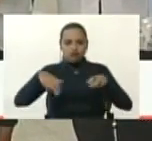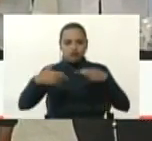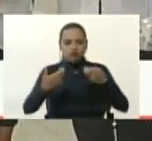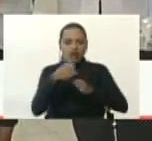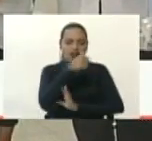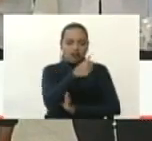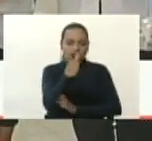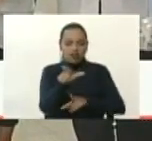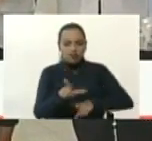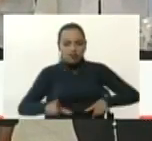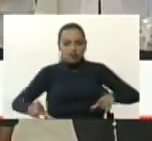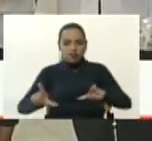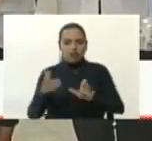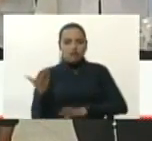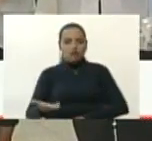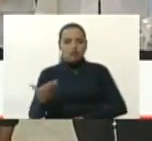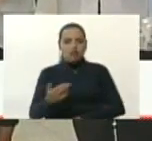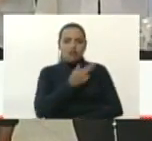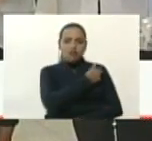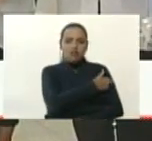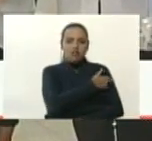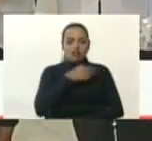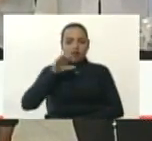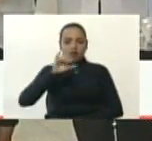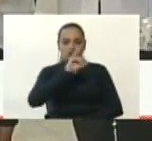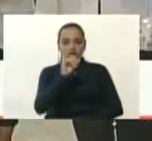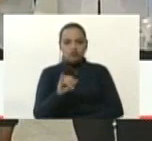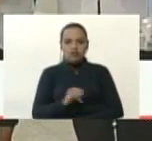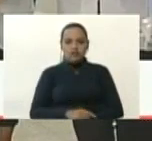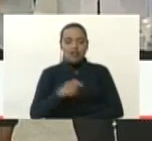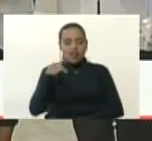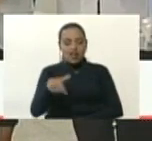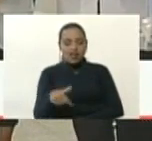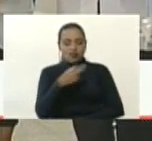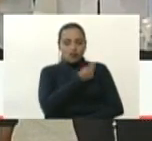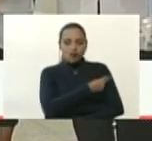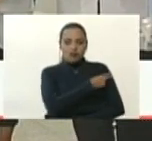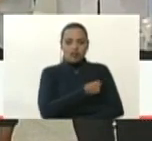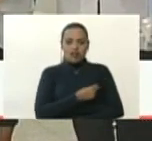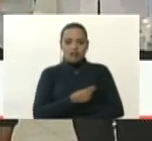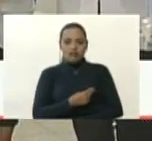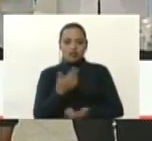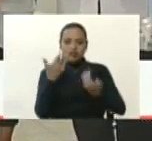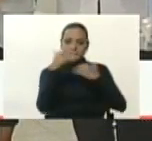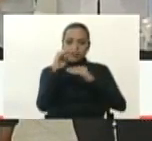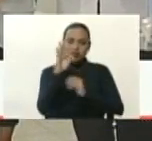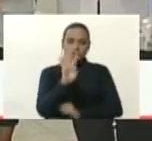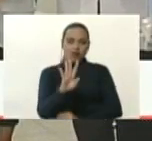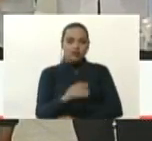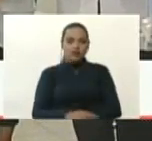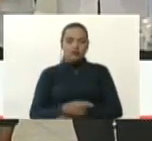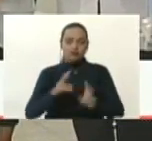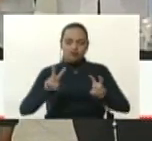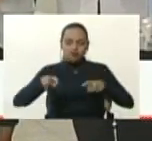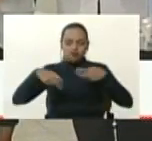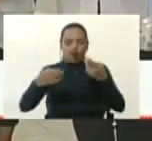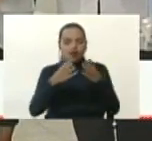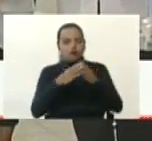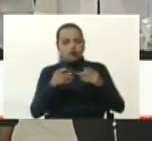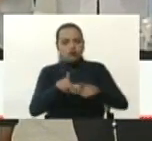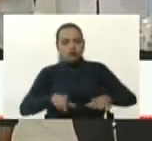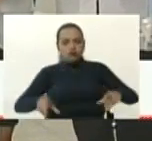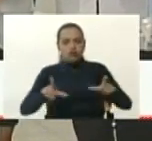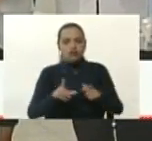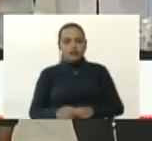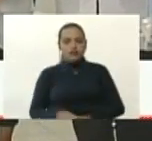este tan importante hospital del estado Zulia. Este es un hospital tipo 4, camarada presidente, y se han rescatado todas sus áreas. Esta